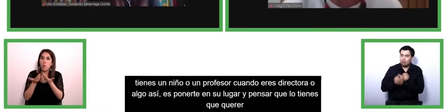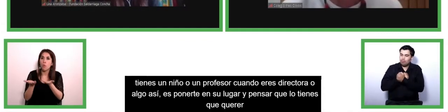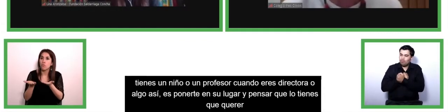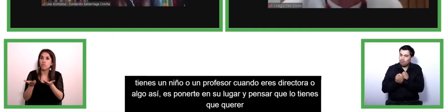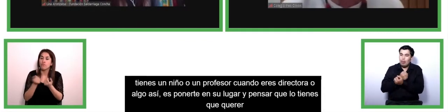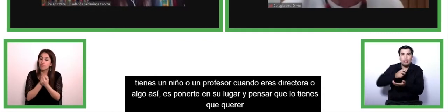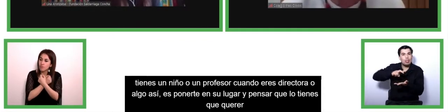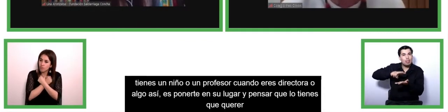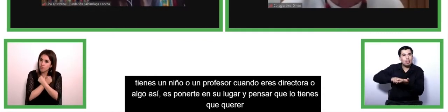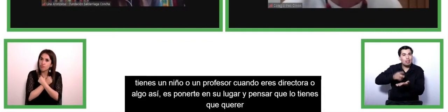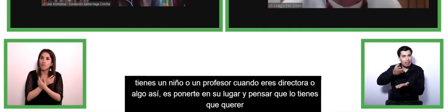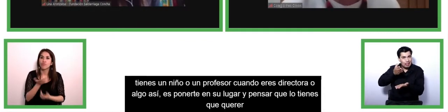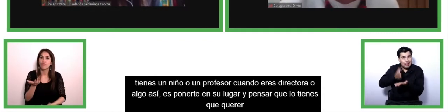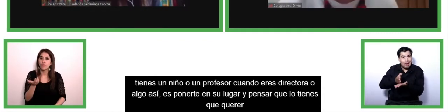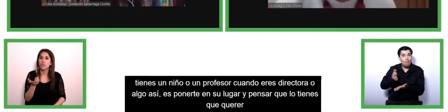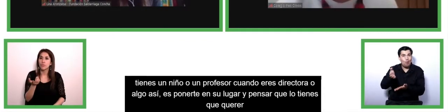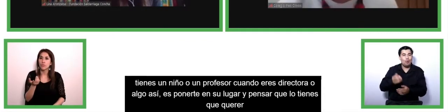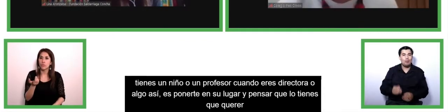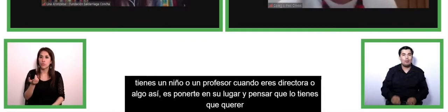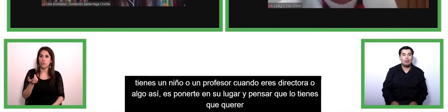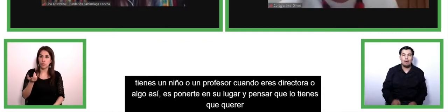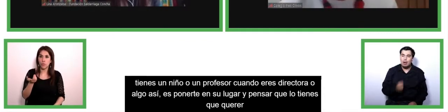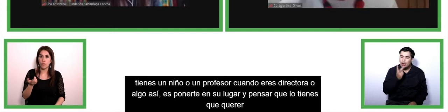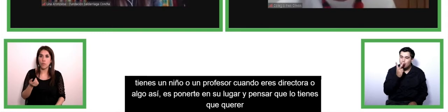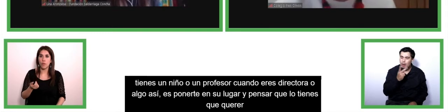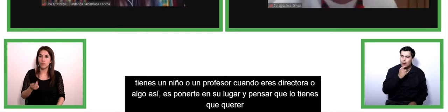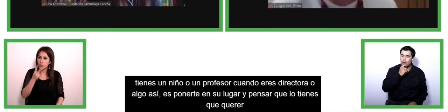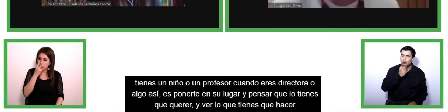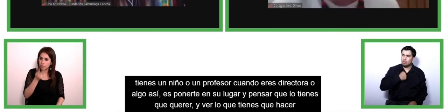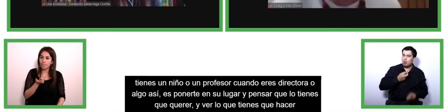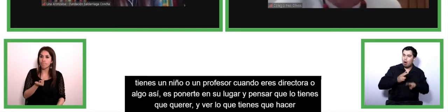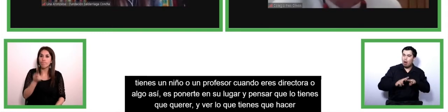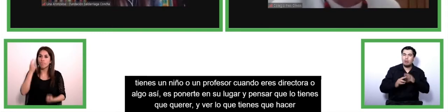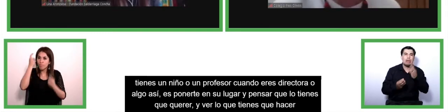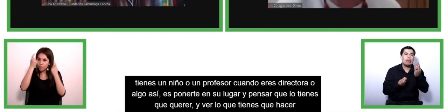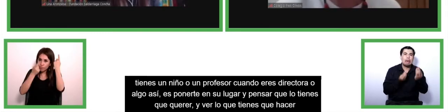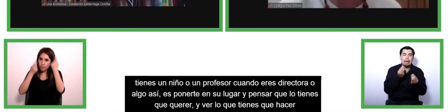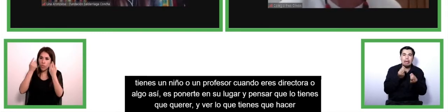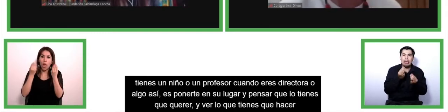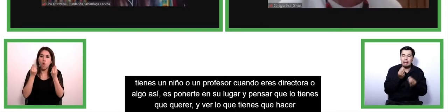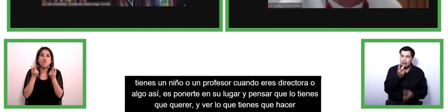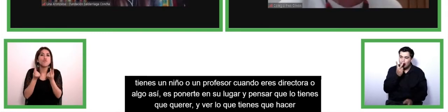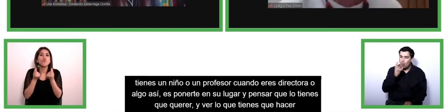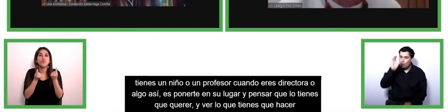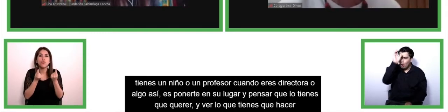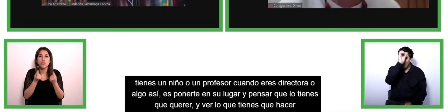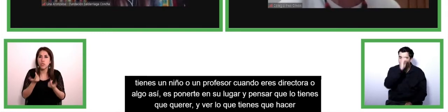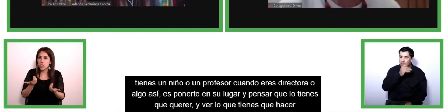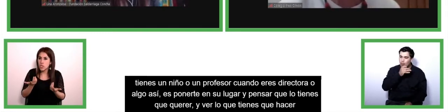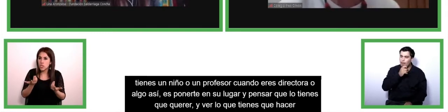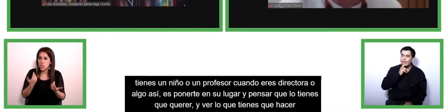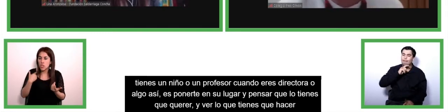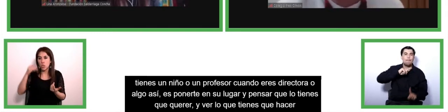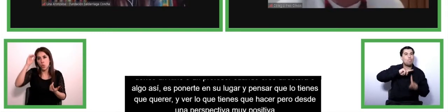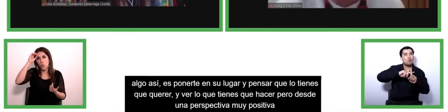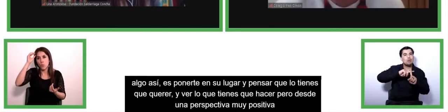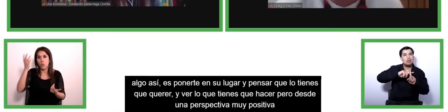Y ver lo que tienes que hacer, pero desde una perspectiva muy positiva y decir, bueno,